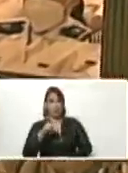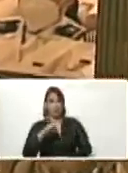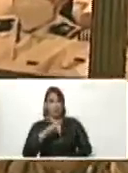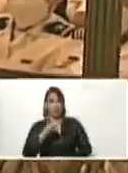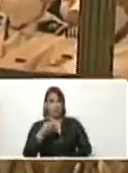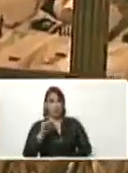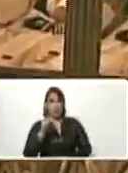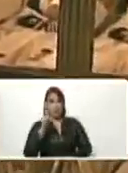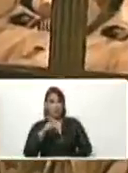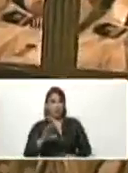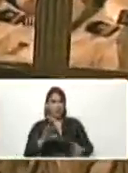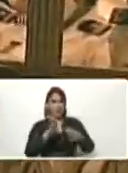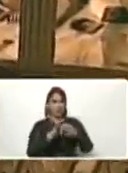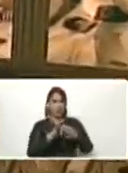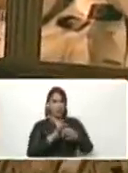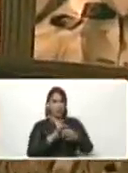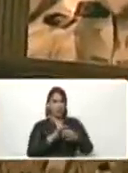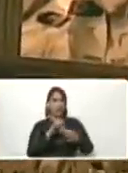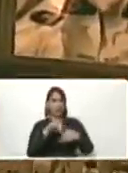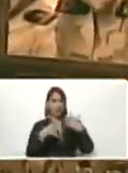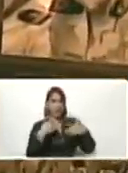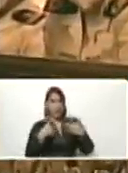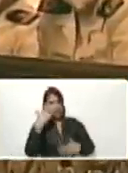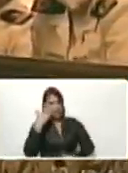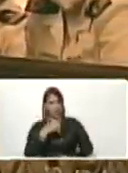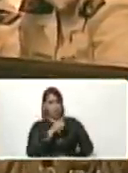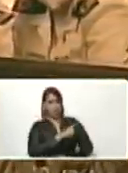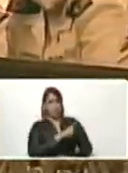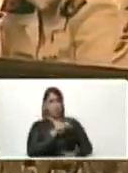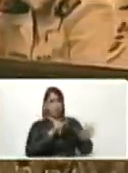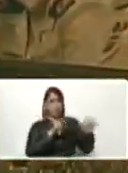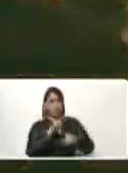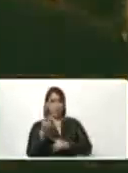hecho militar en 1822, no se puede